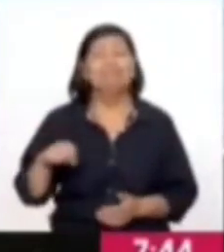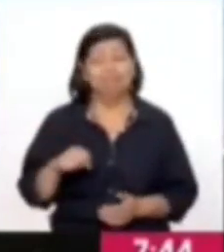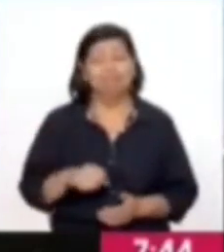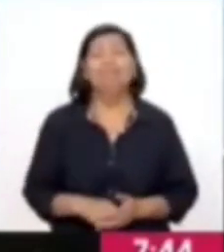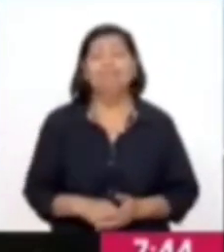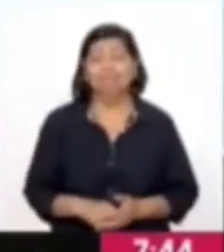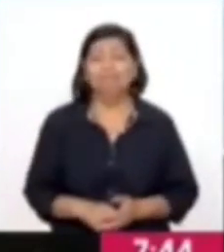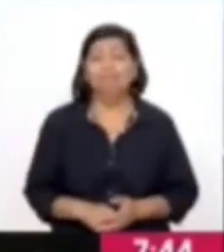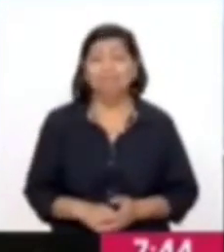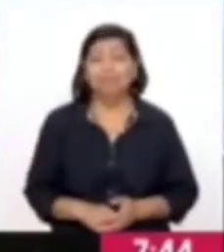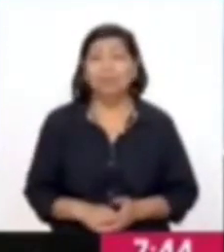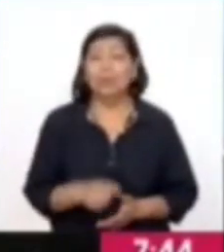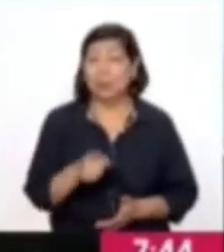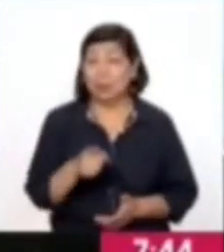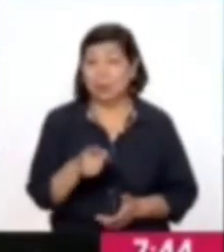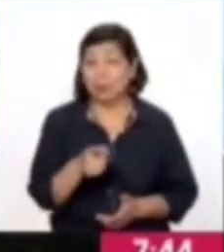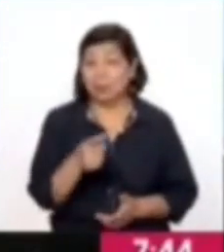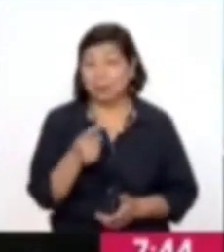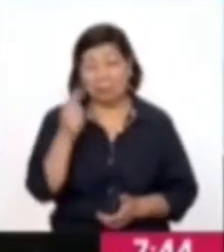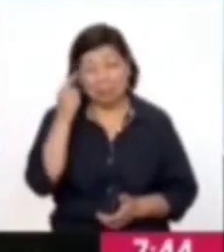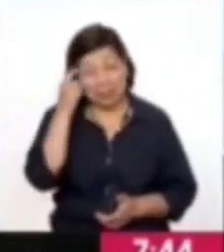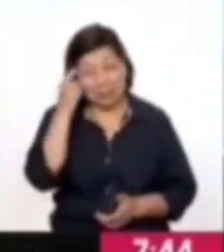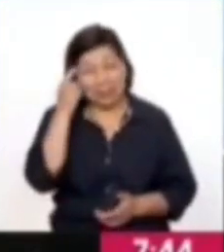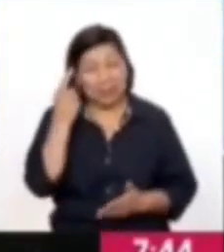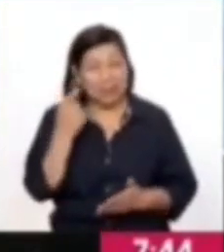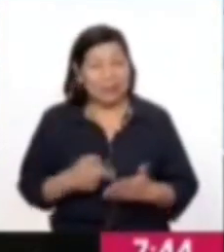Totalmente, totalmente, porque tú te imaginas